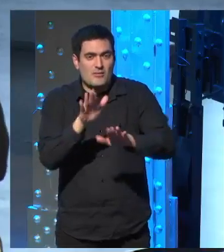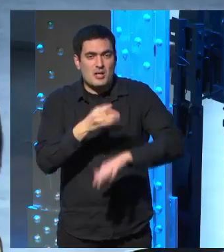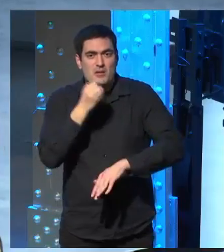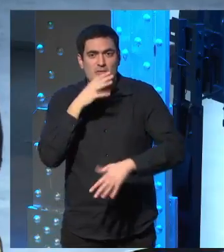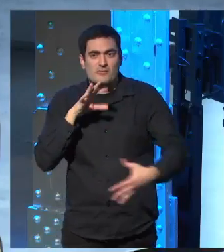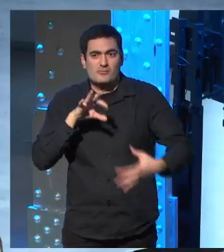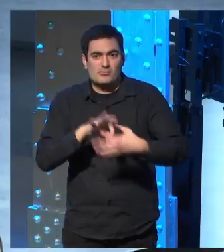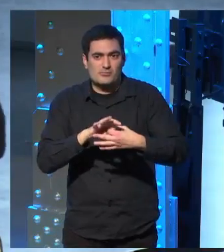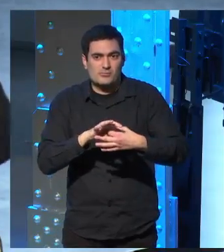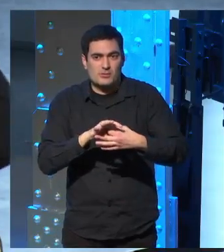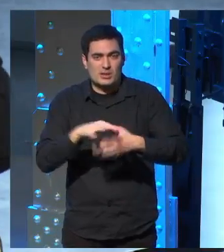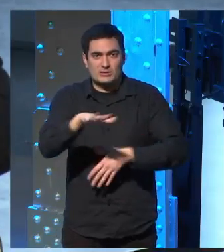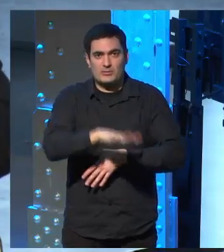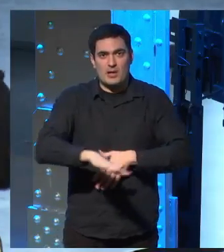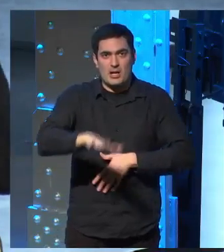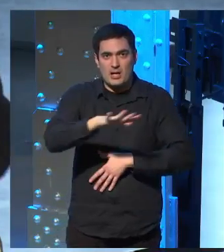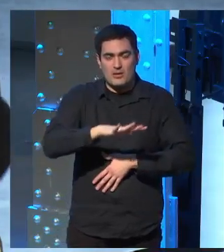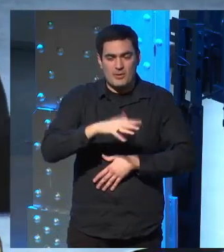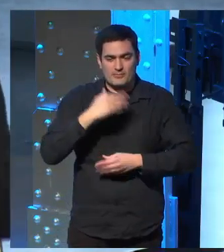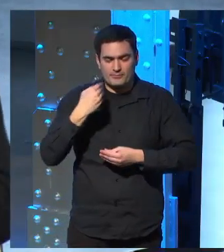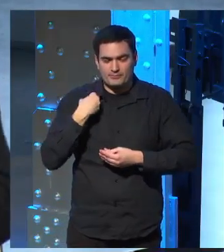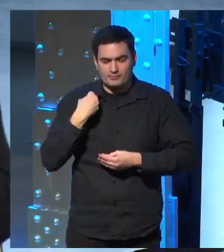bien este espacio meditativo para